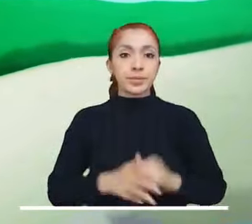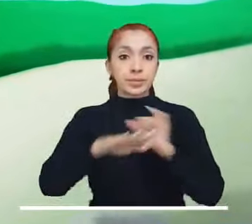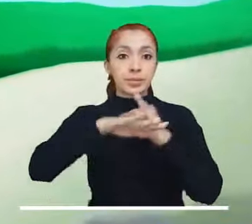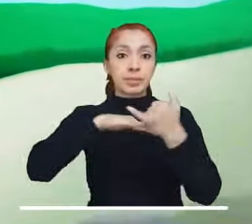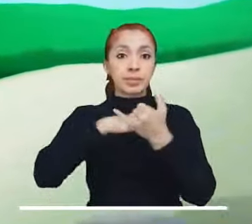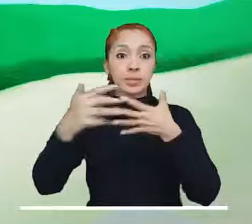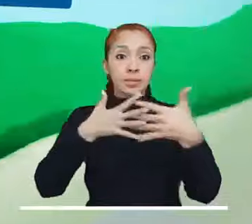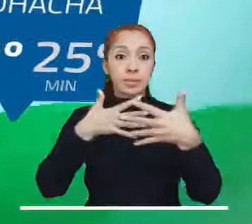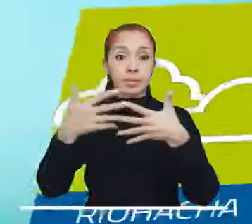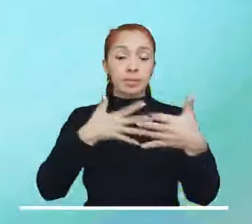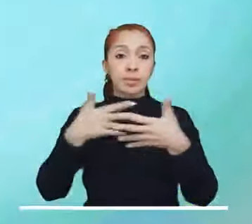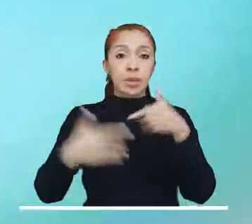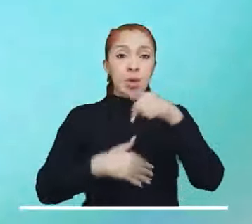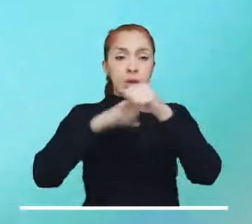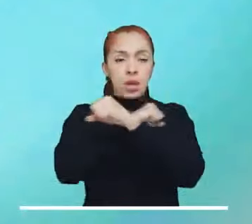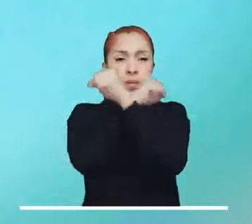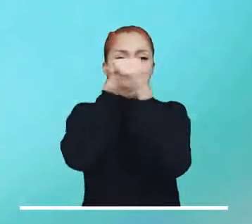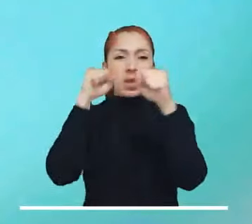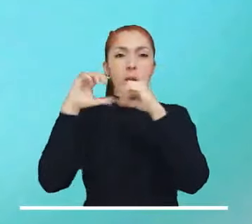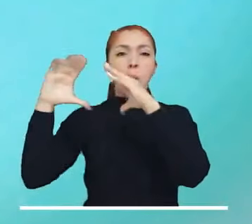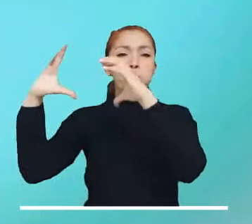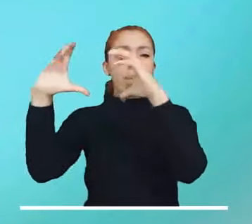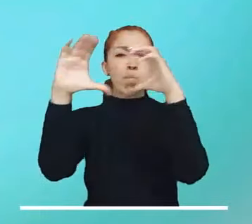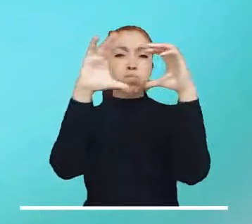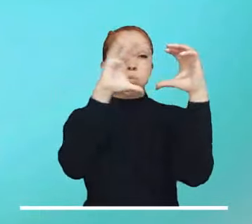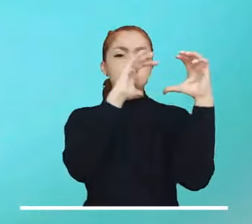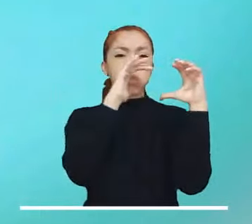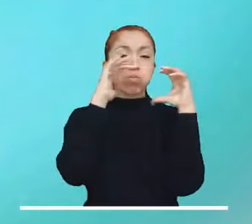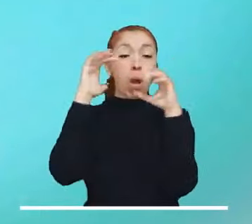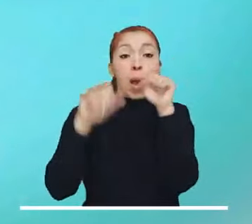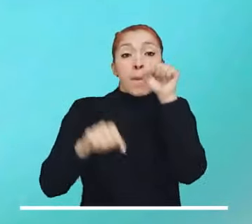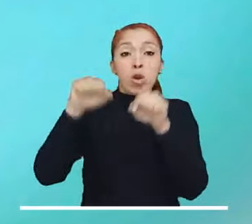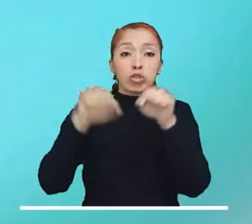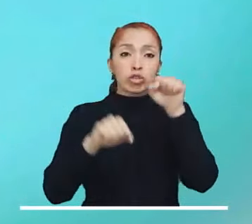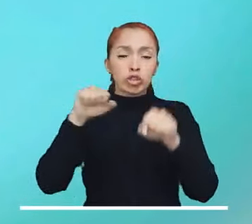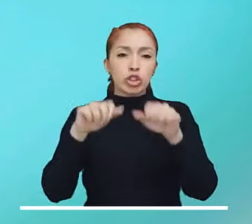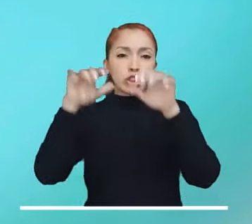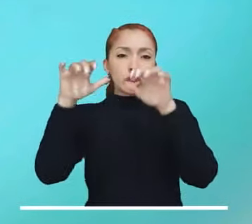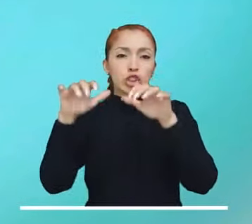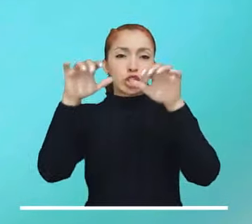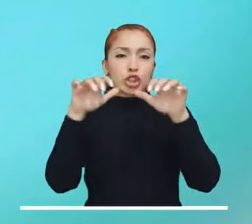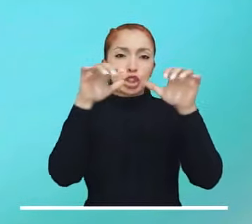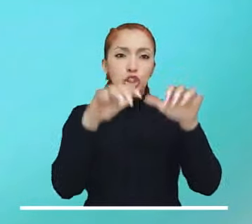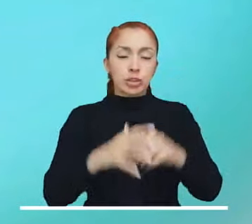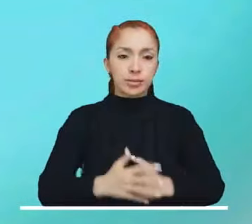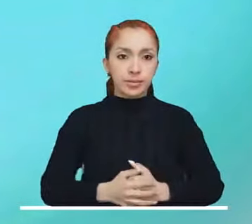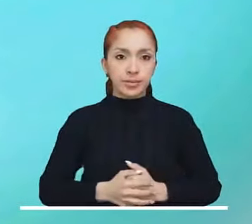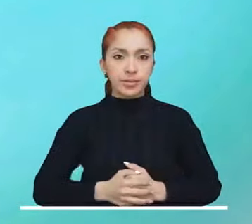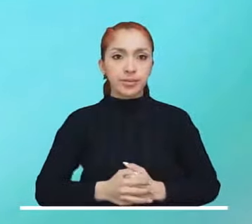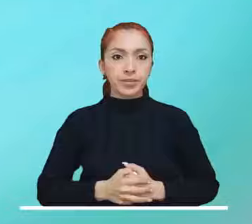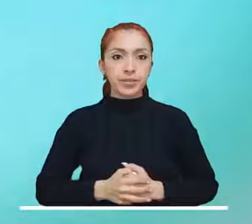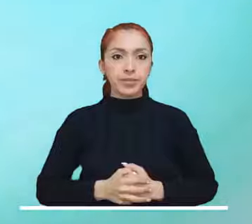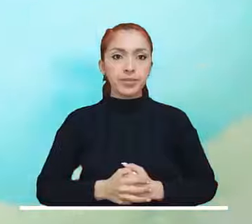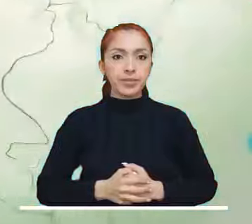El archipiélago colombiano amanecerá con cielo encapotado y posibles lluvias ligeras.